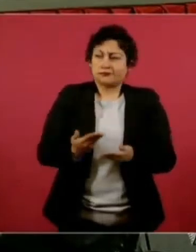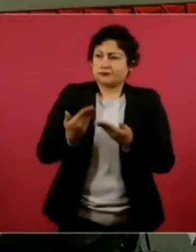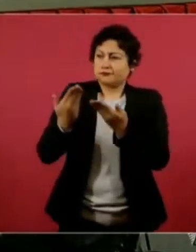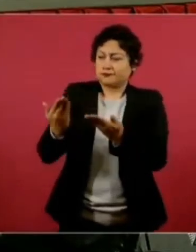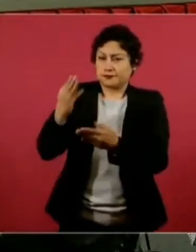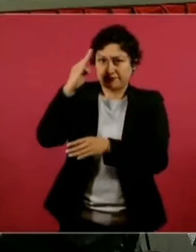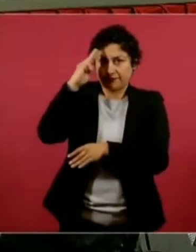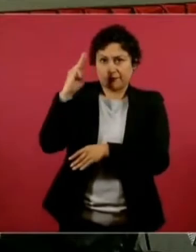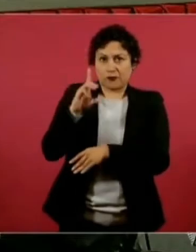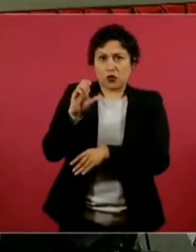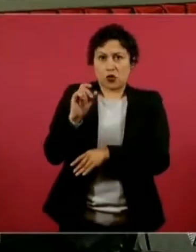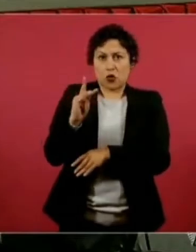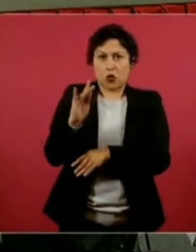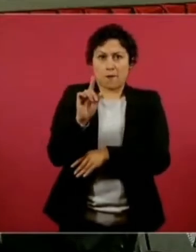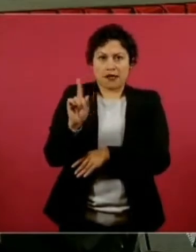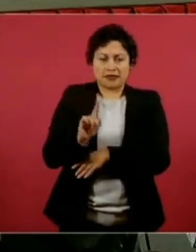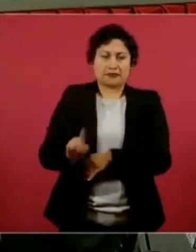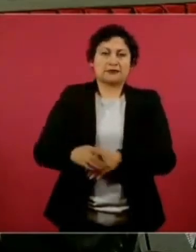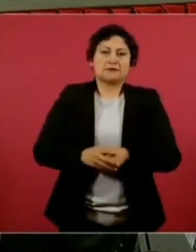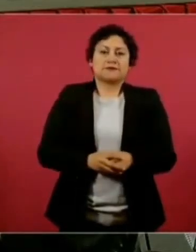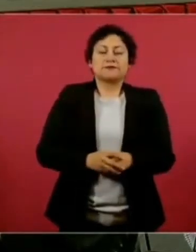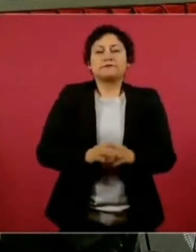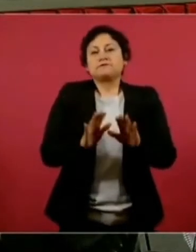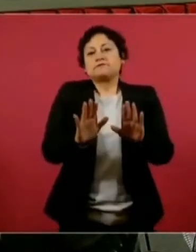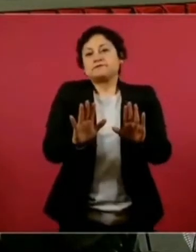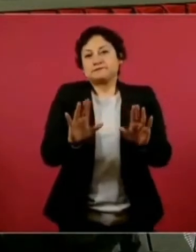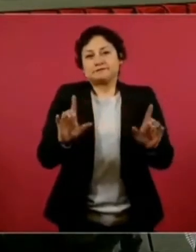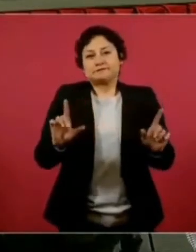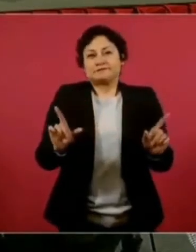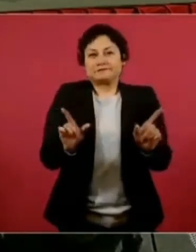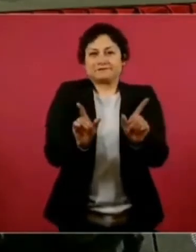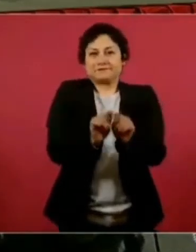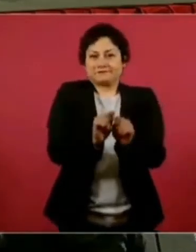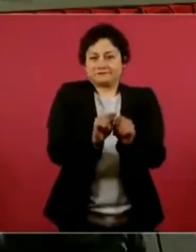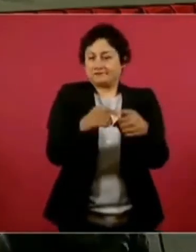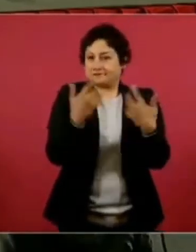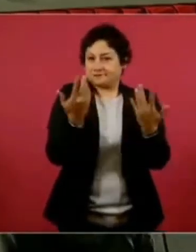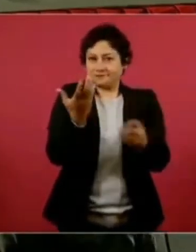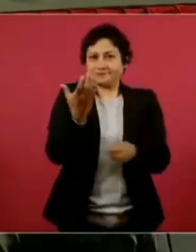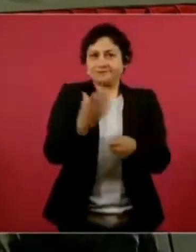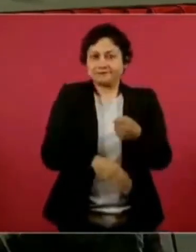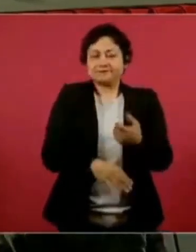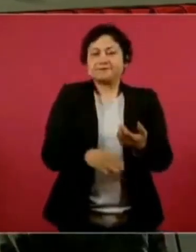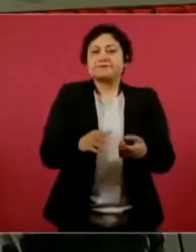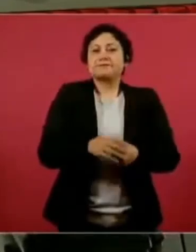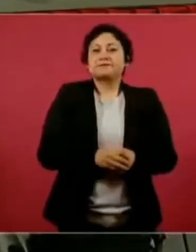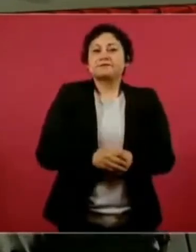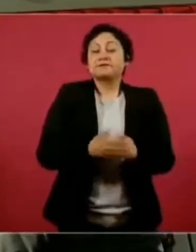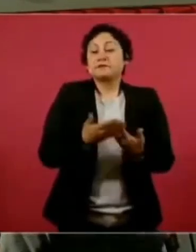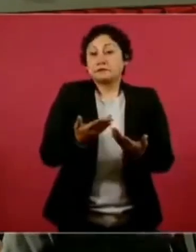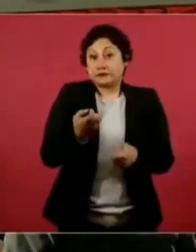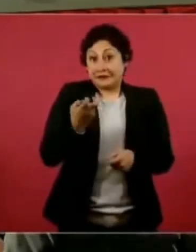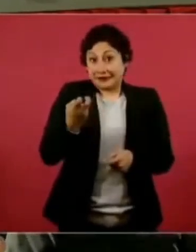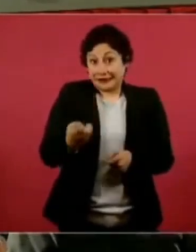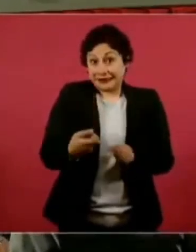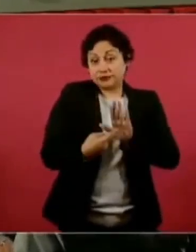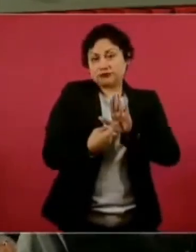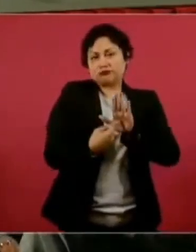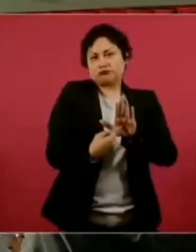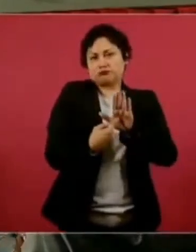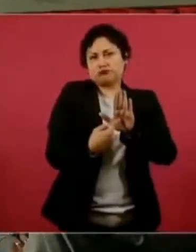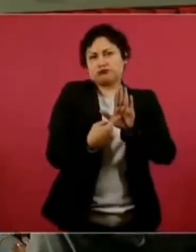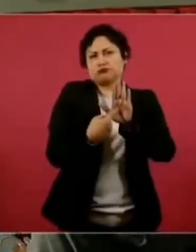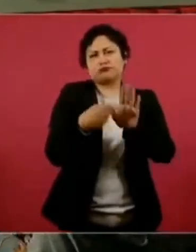Gracias, ingeniero. Bueno, ya para cerrar, porque ya no queremos extendernos más. Bueno, todo esto que hemos presentado tiene un fin